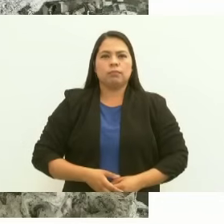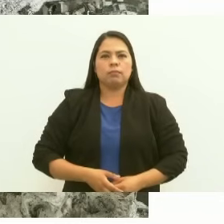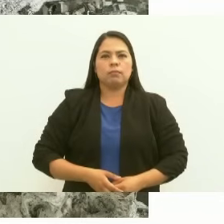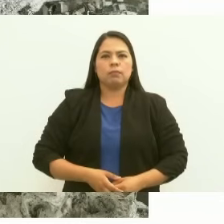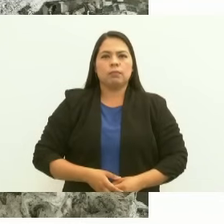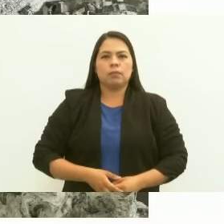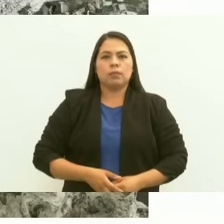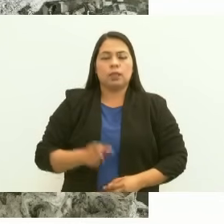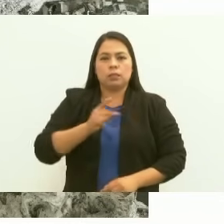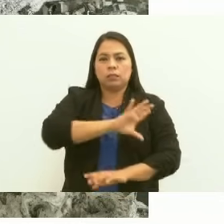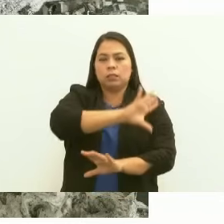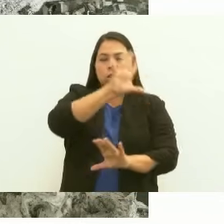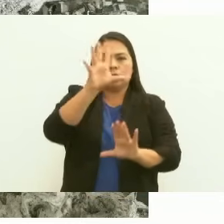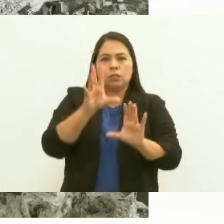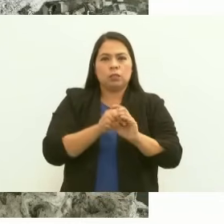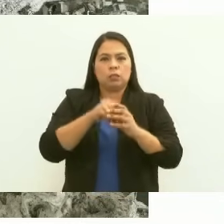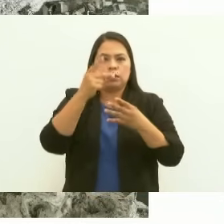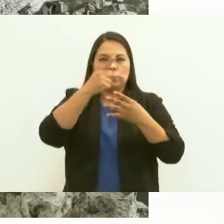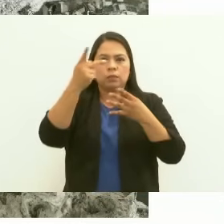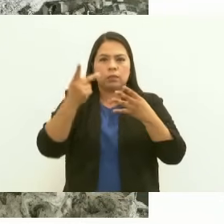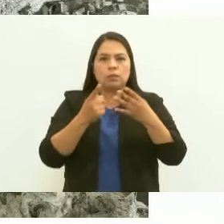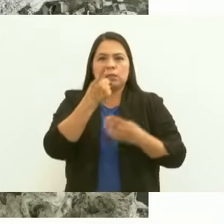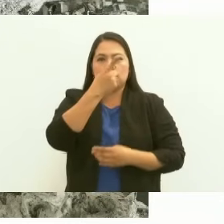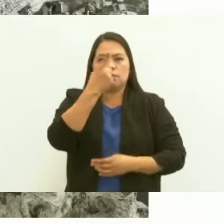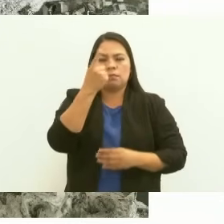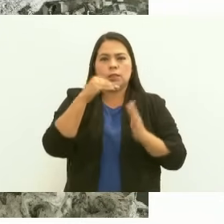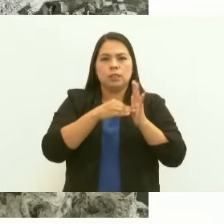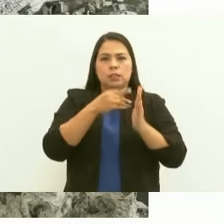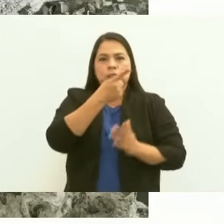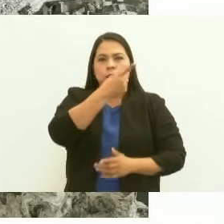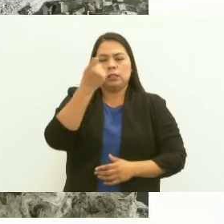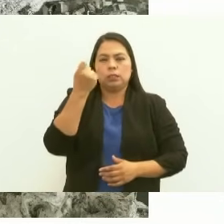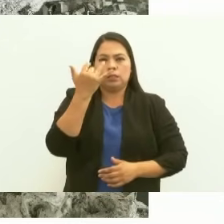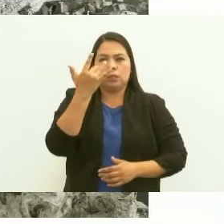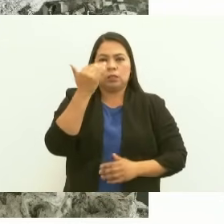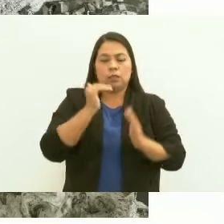estimado de todo el proyecto es de 1.150 millones de pesos.